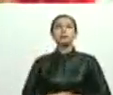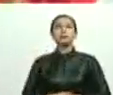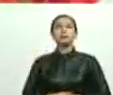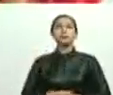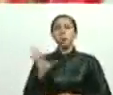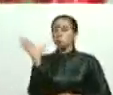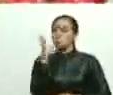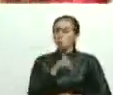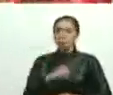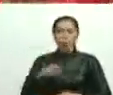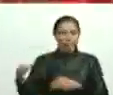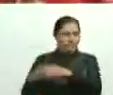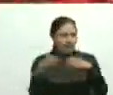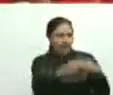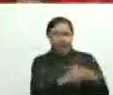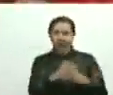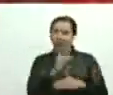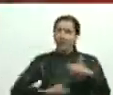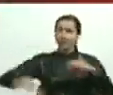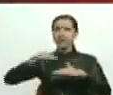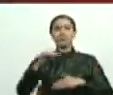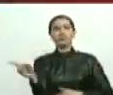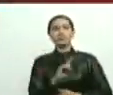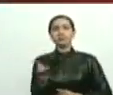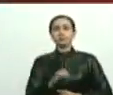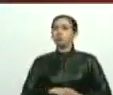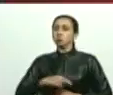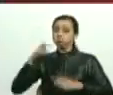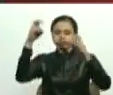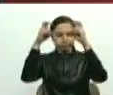privilegios para nadie. Estamos procesando.